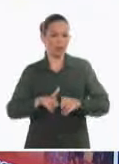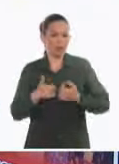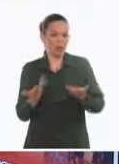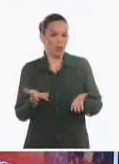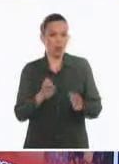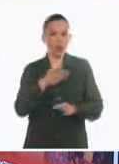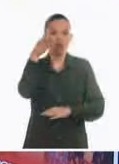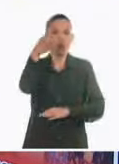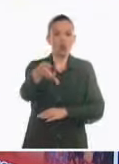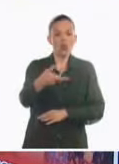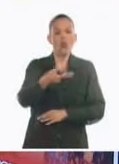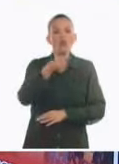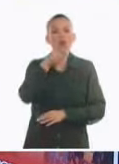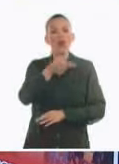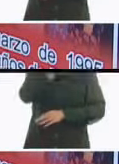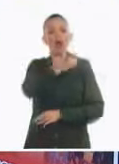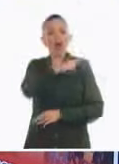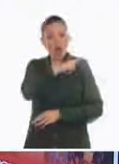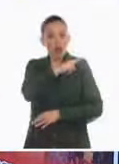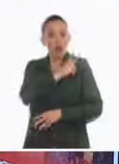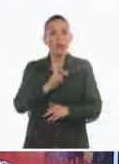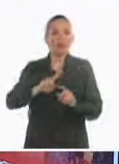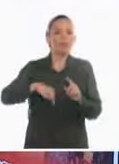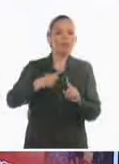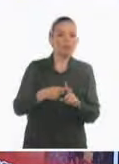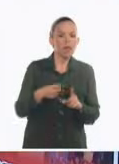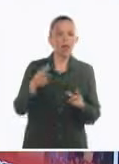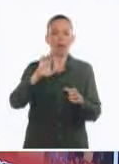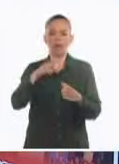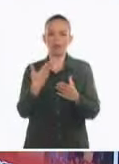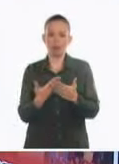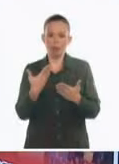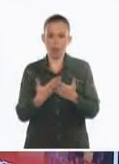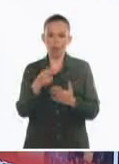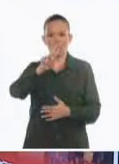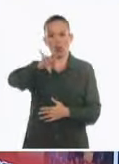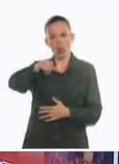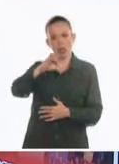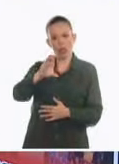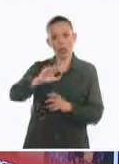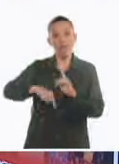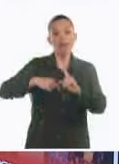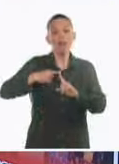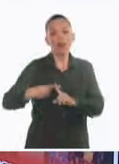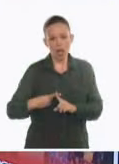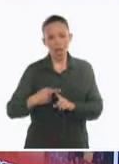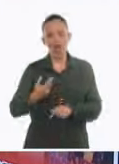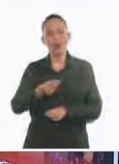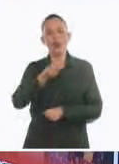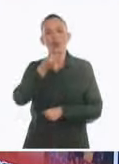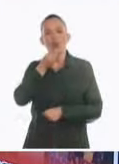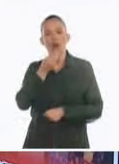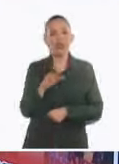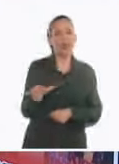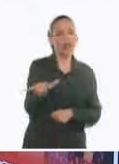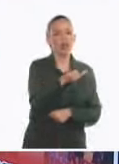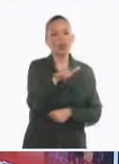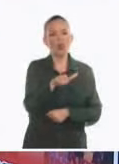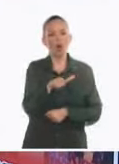ocupar cargos de dirección en empresas en la unión de jóvenes comunistas sino que también pueden ser ese completamiento de